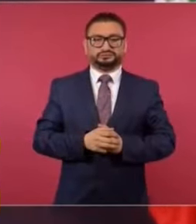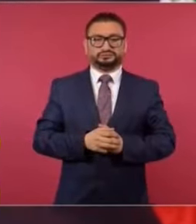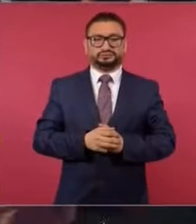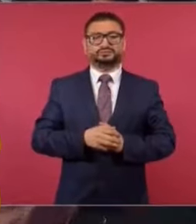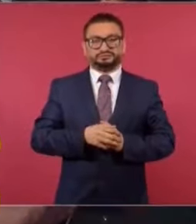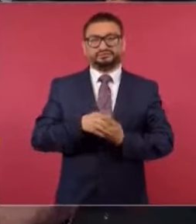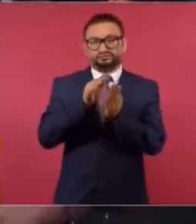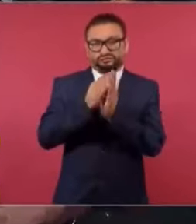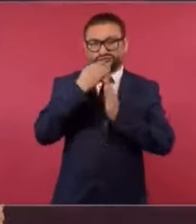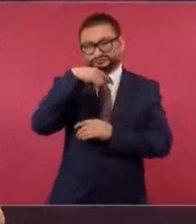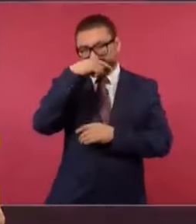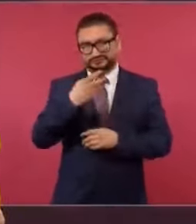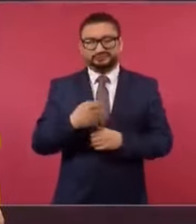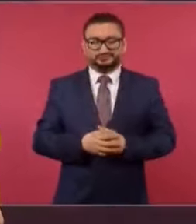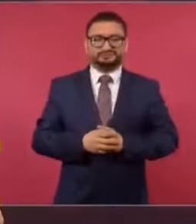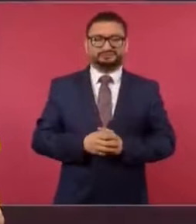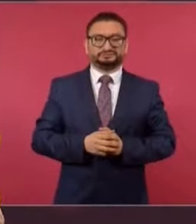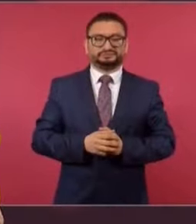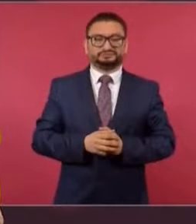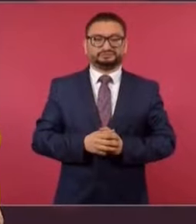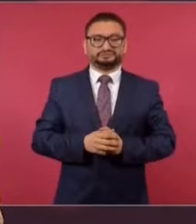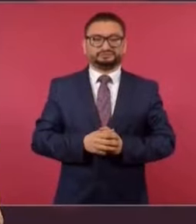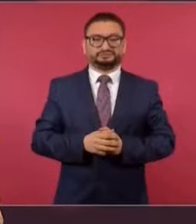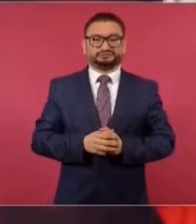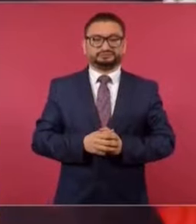la guajolota,